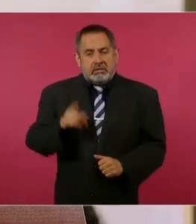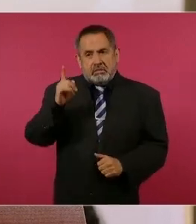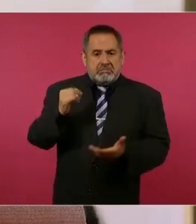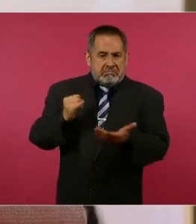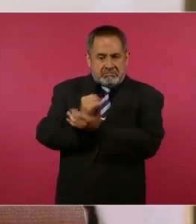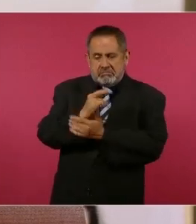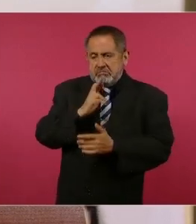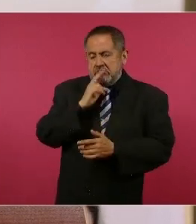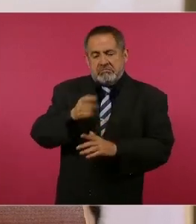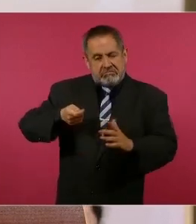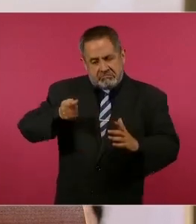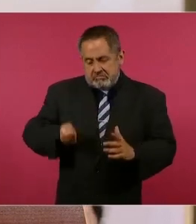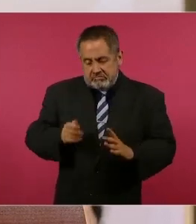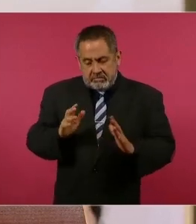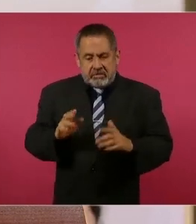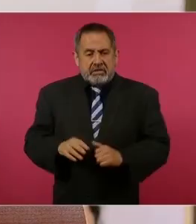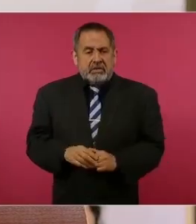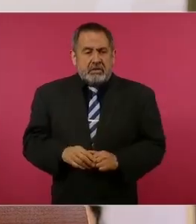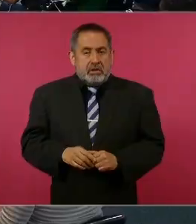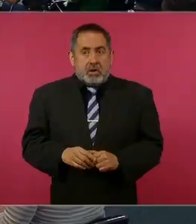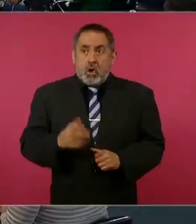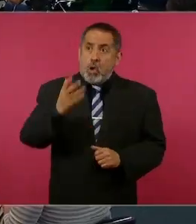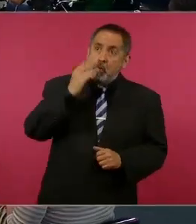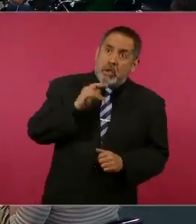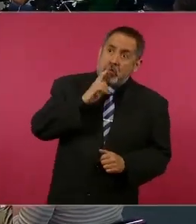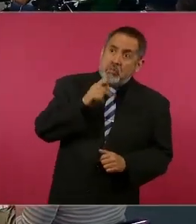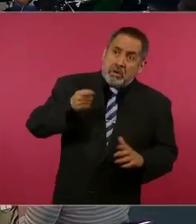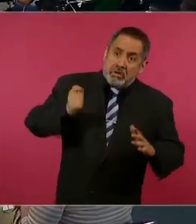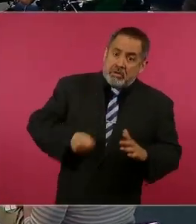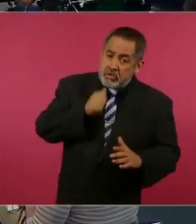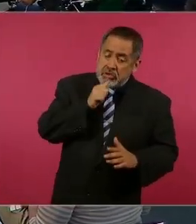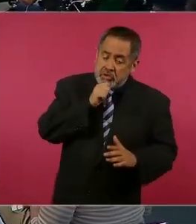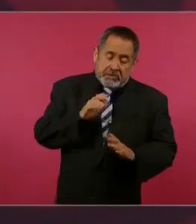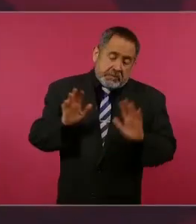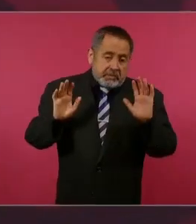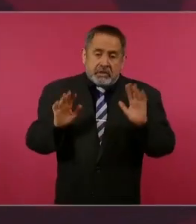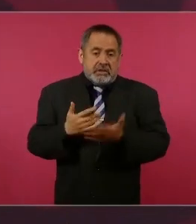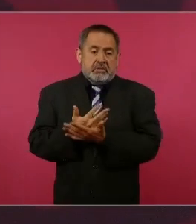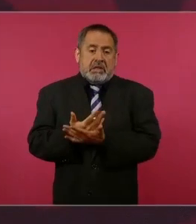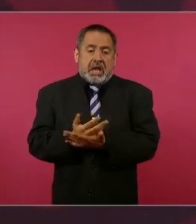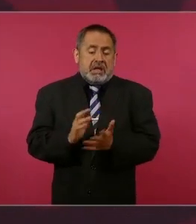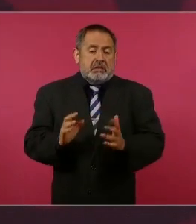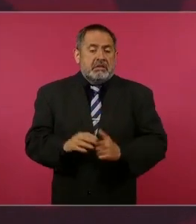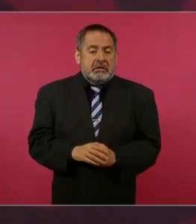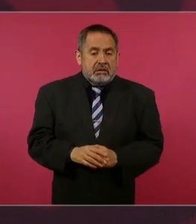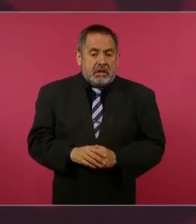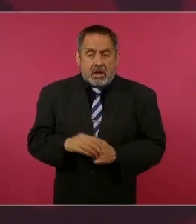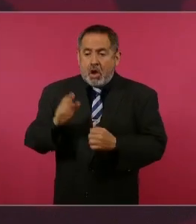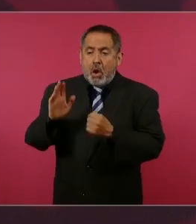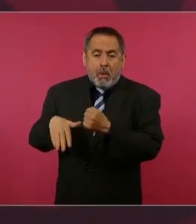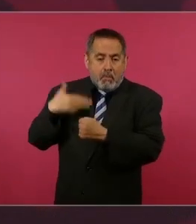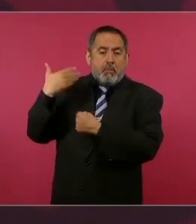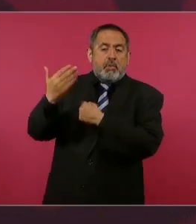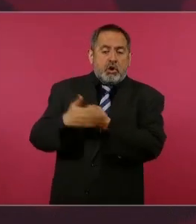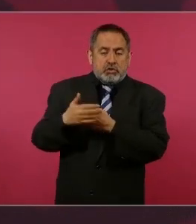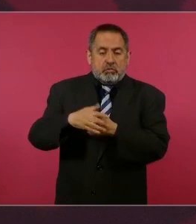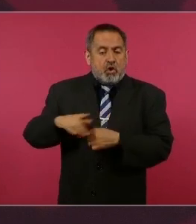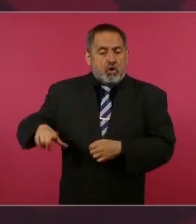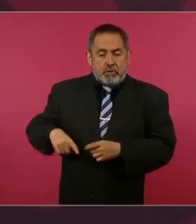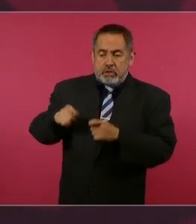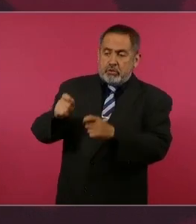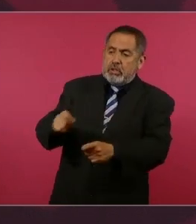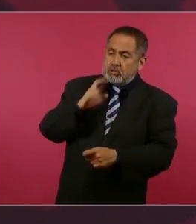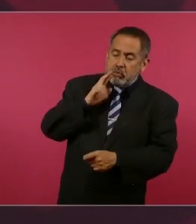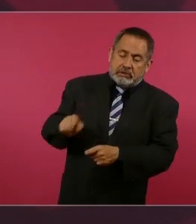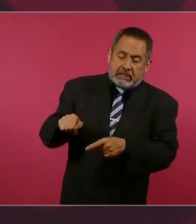Corte. Si no, pues en el próximo gobierno.